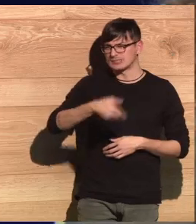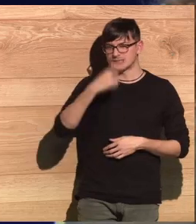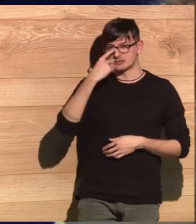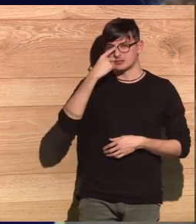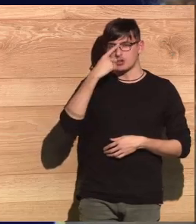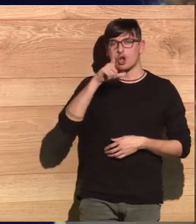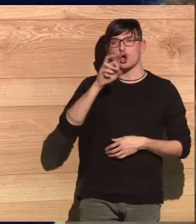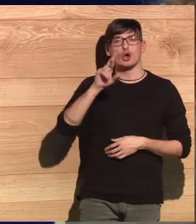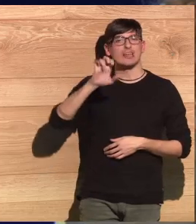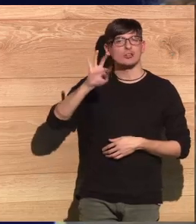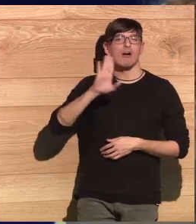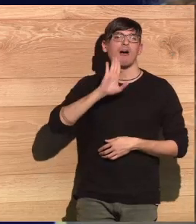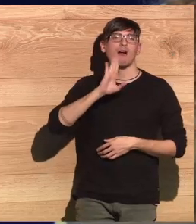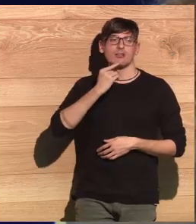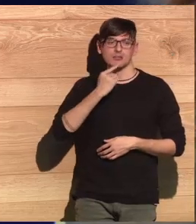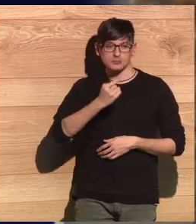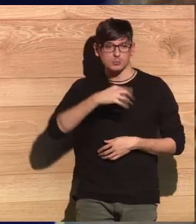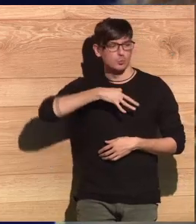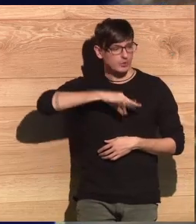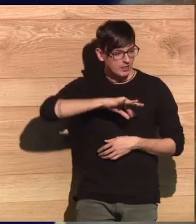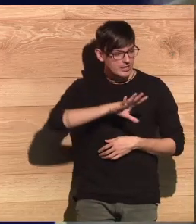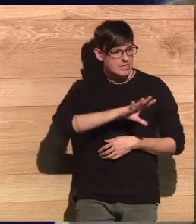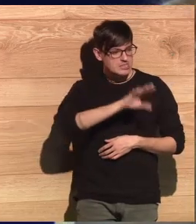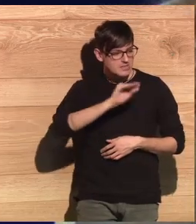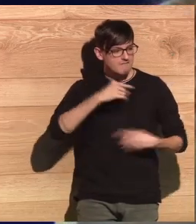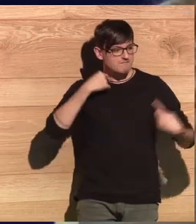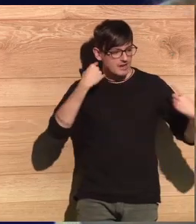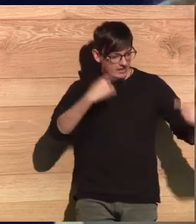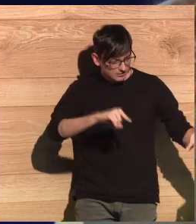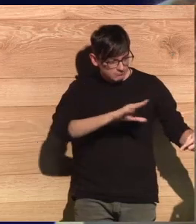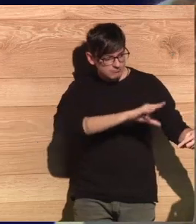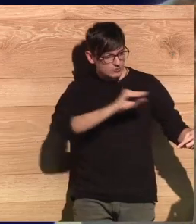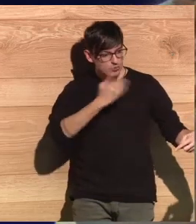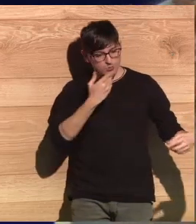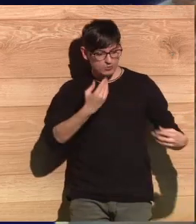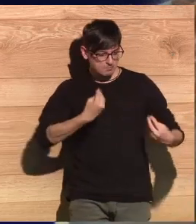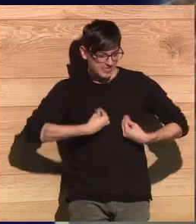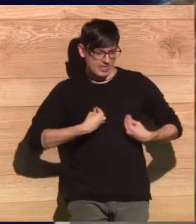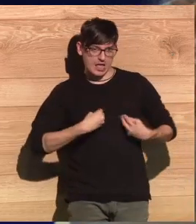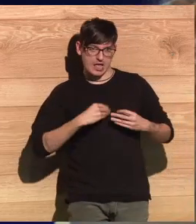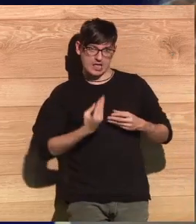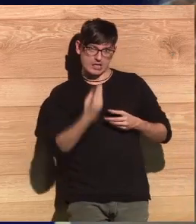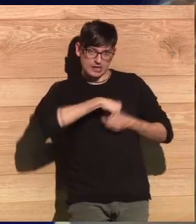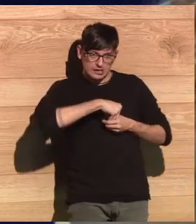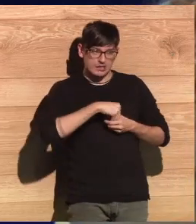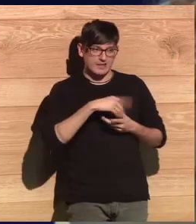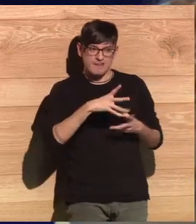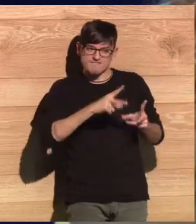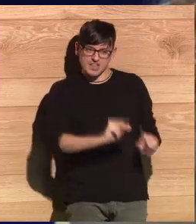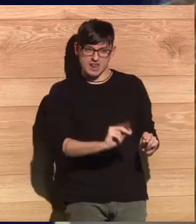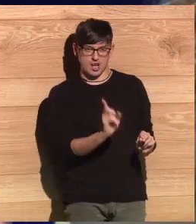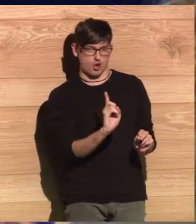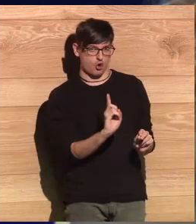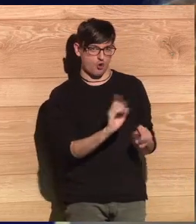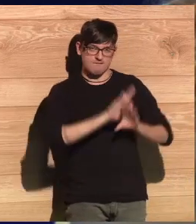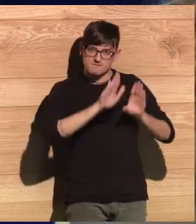lo que ha dicho Loreto, esa posibilidad de entender el fracaso como parte de la vida y no como el fin. Las cosas